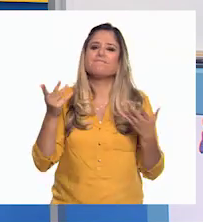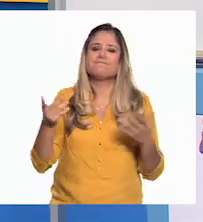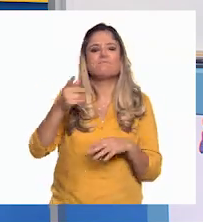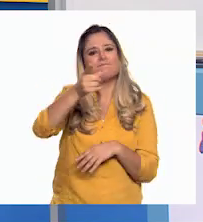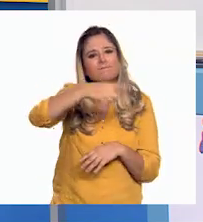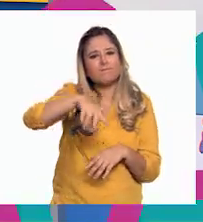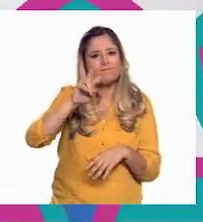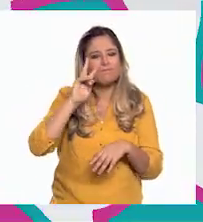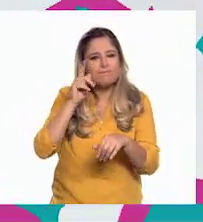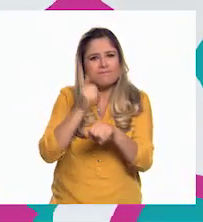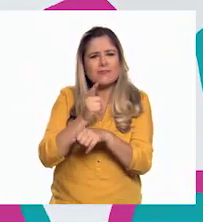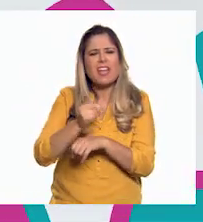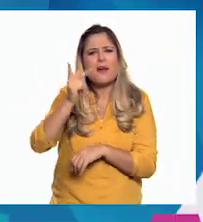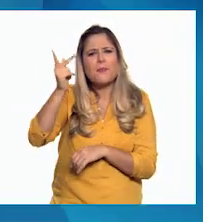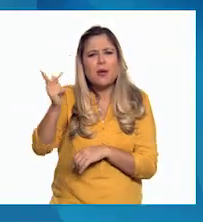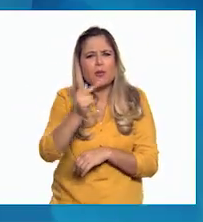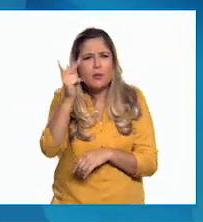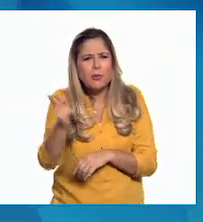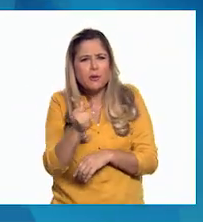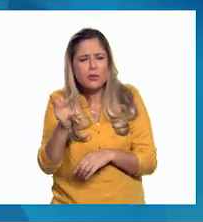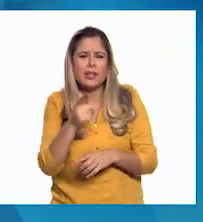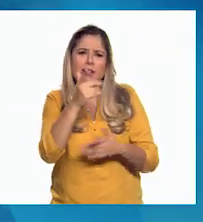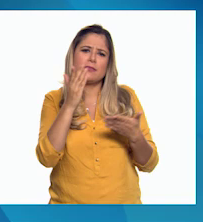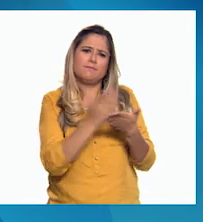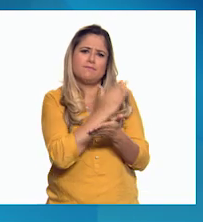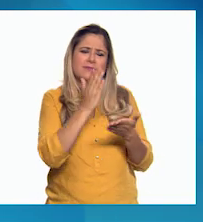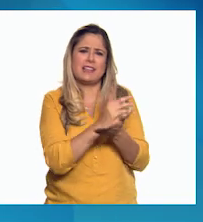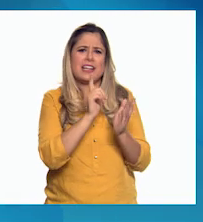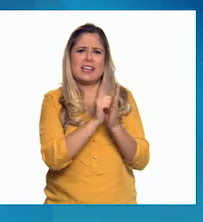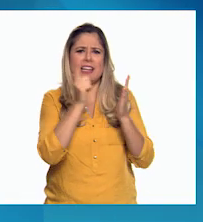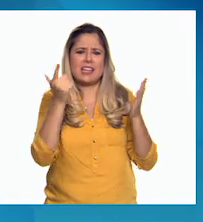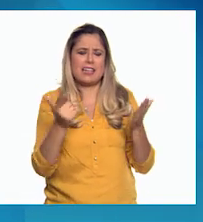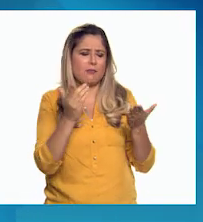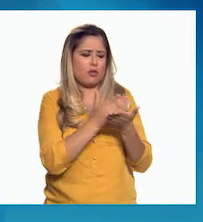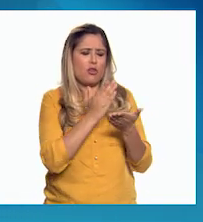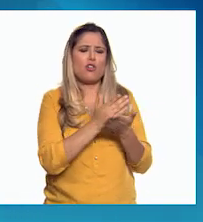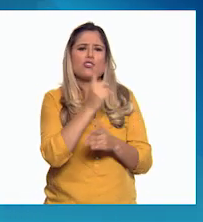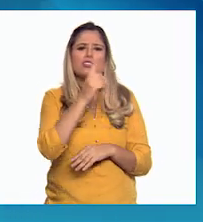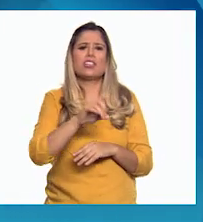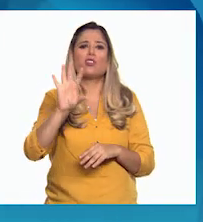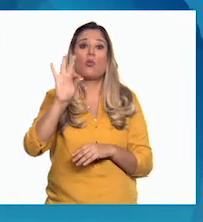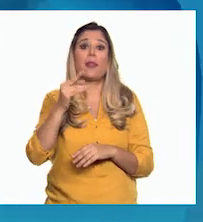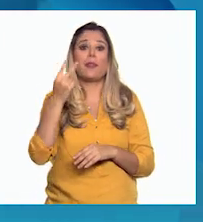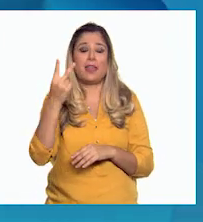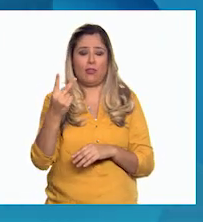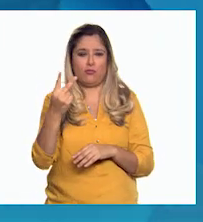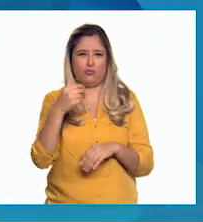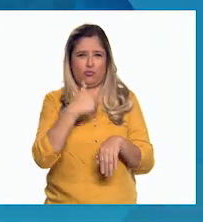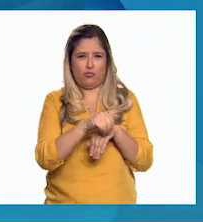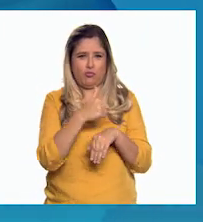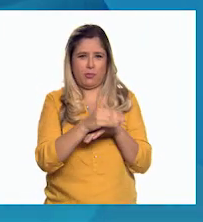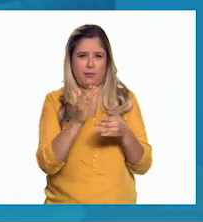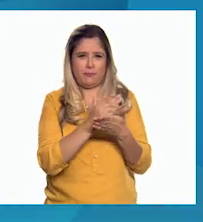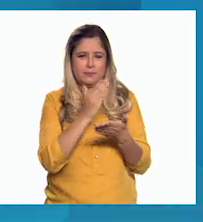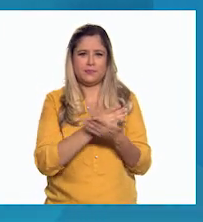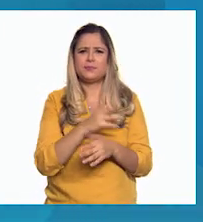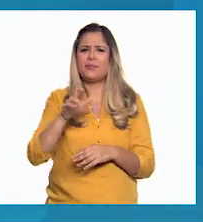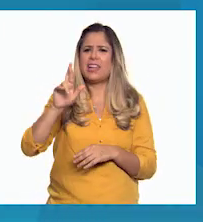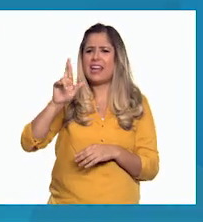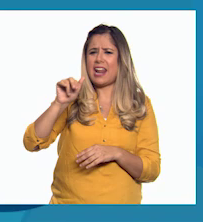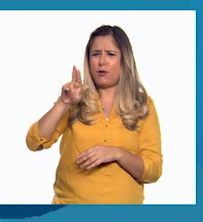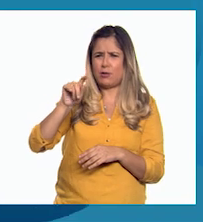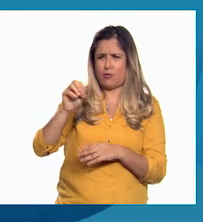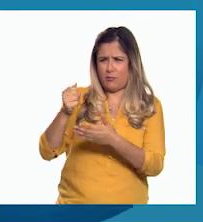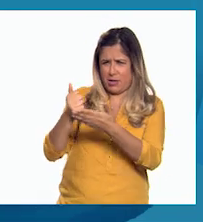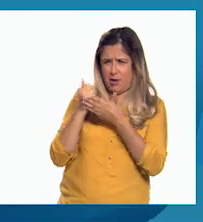en cuenta las preguntas que vienen en su libro de texto, en la página 142. Raulito, ¿me puedes ayudar